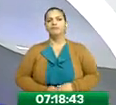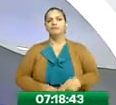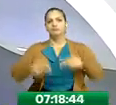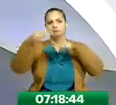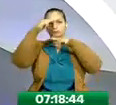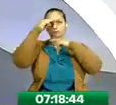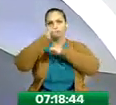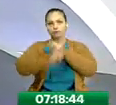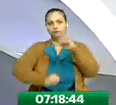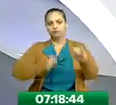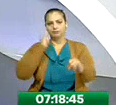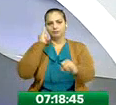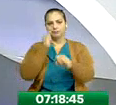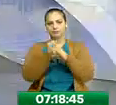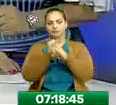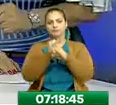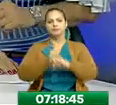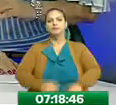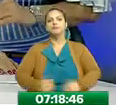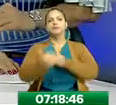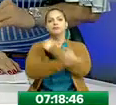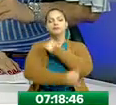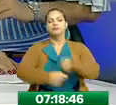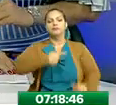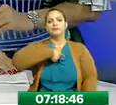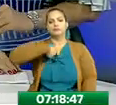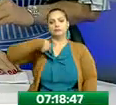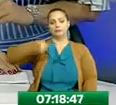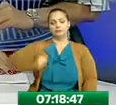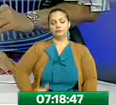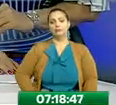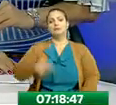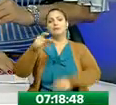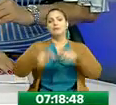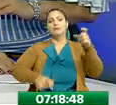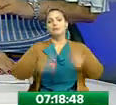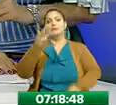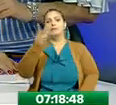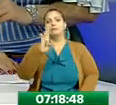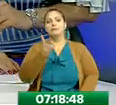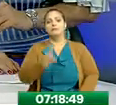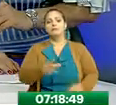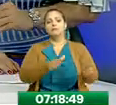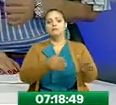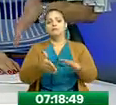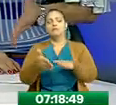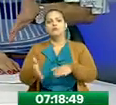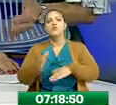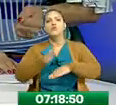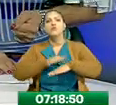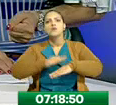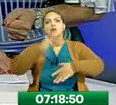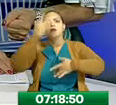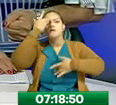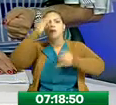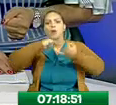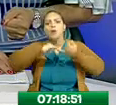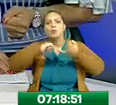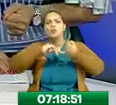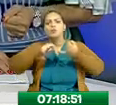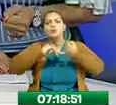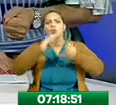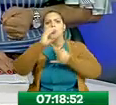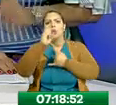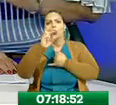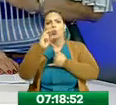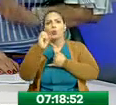internacional. Queremos contarles que en China aumentan a 17 los muertos por el coronavirus, mientras que la Organización Mundial de